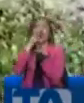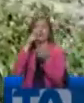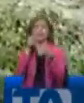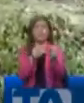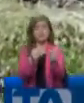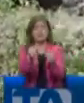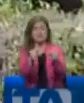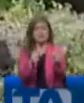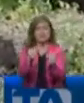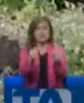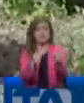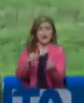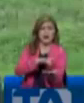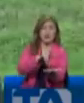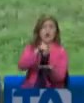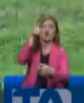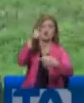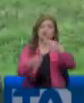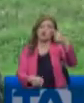habría alcanzado a aterrizar.